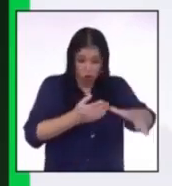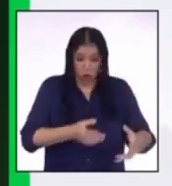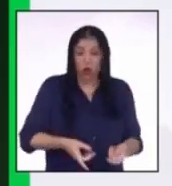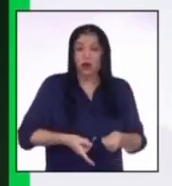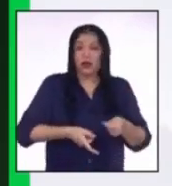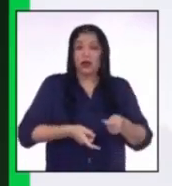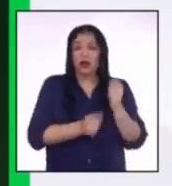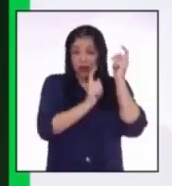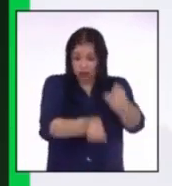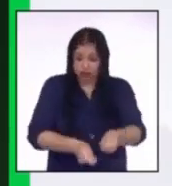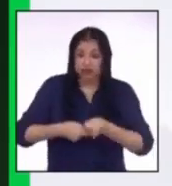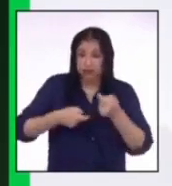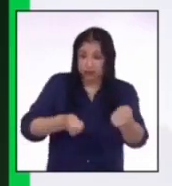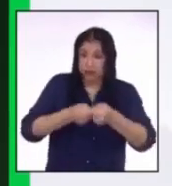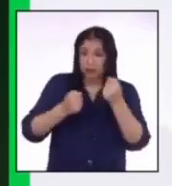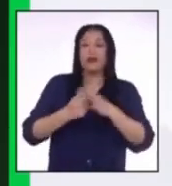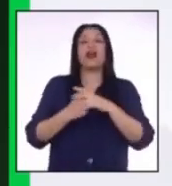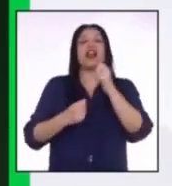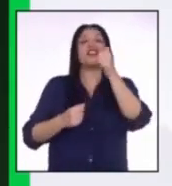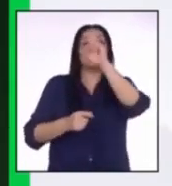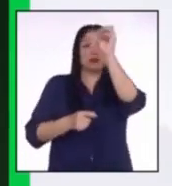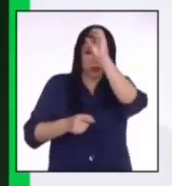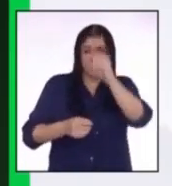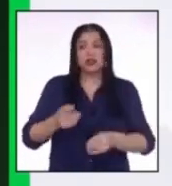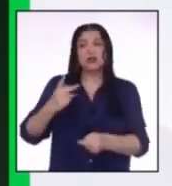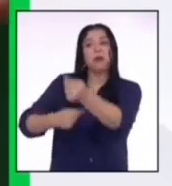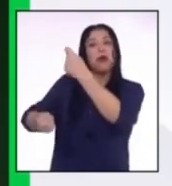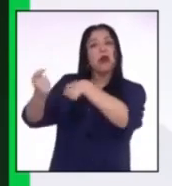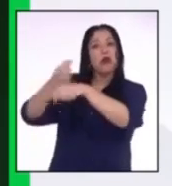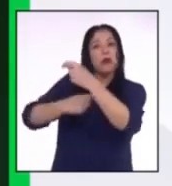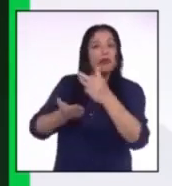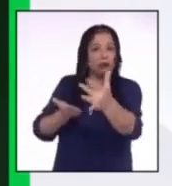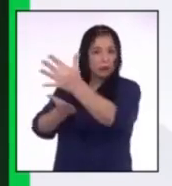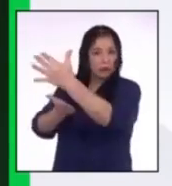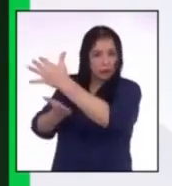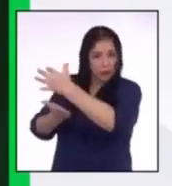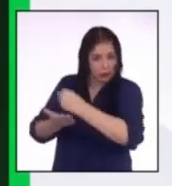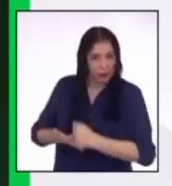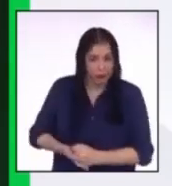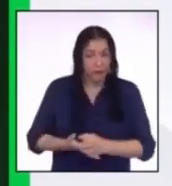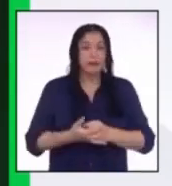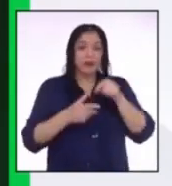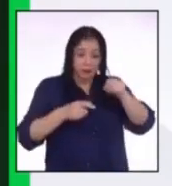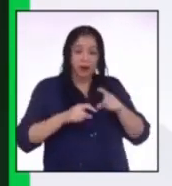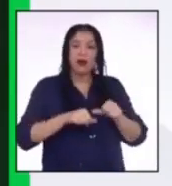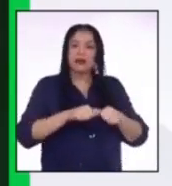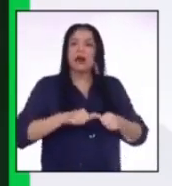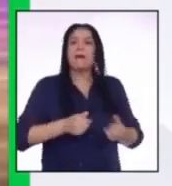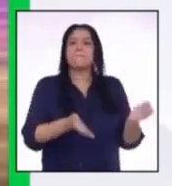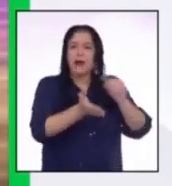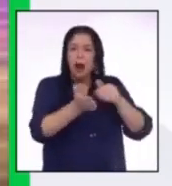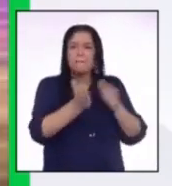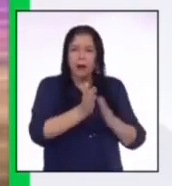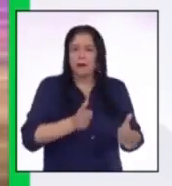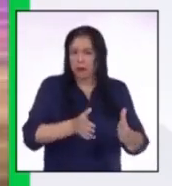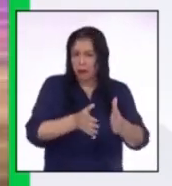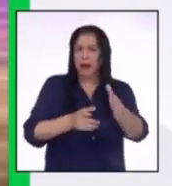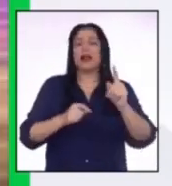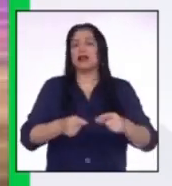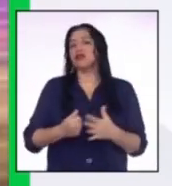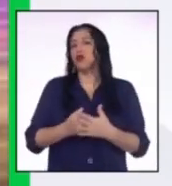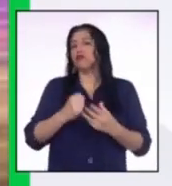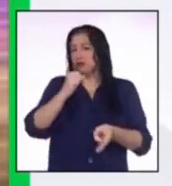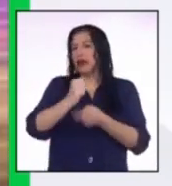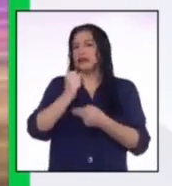población de países ganan económicamente el boe el ecosistema de agua sigue teniendo países para el siguiente año y esto garantiza